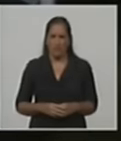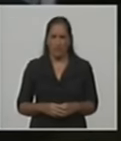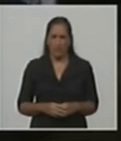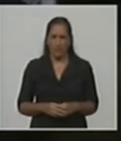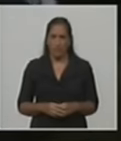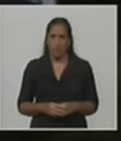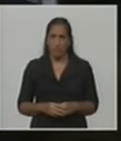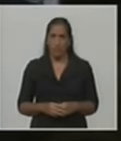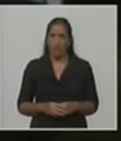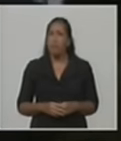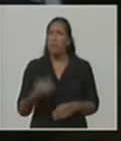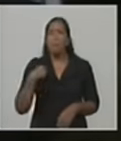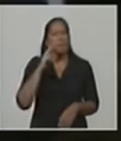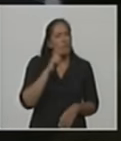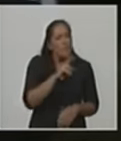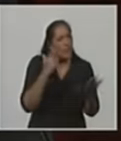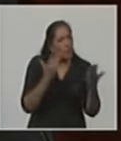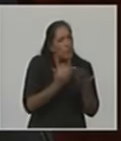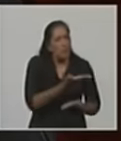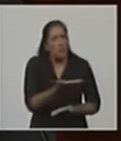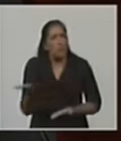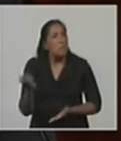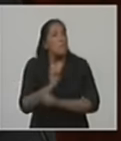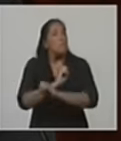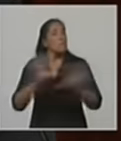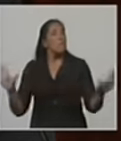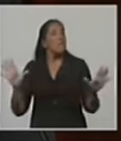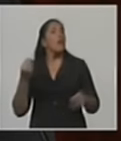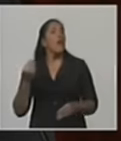donde más decadencia hemos encontrado en nuestra infraestructura.